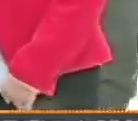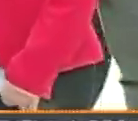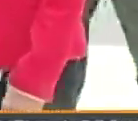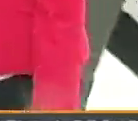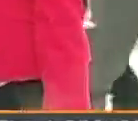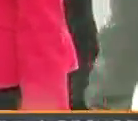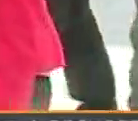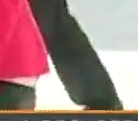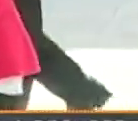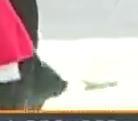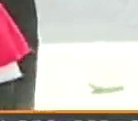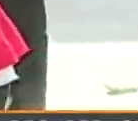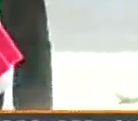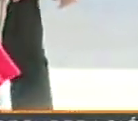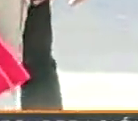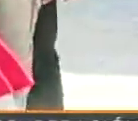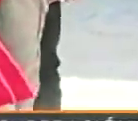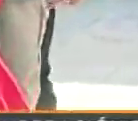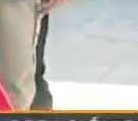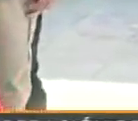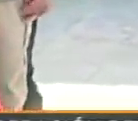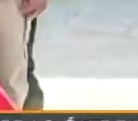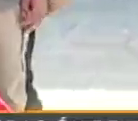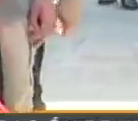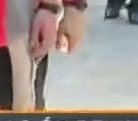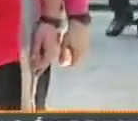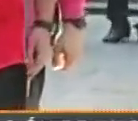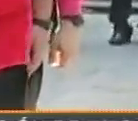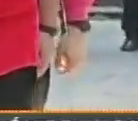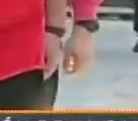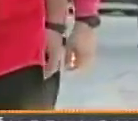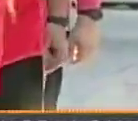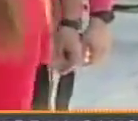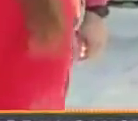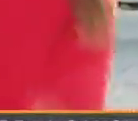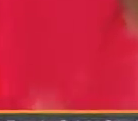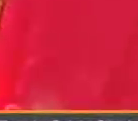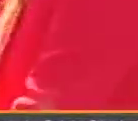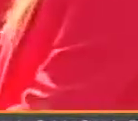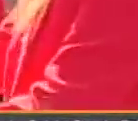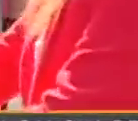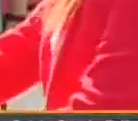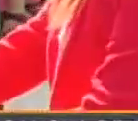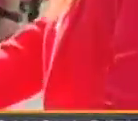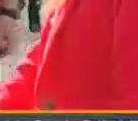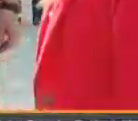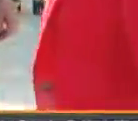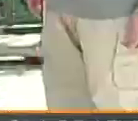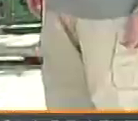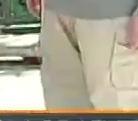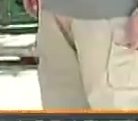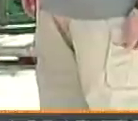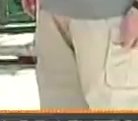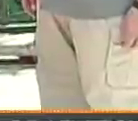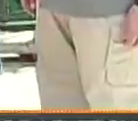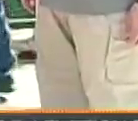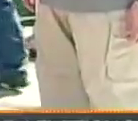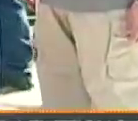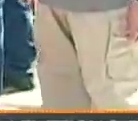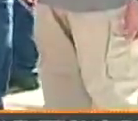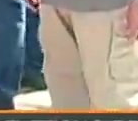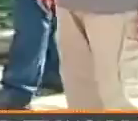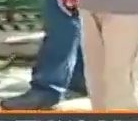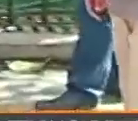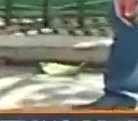Jagua Milano, María Rosa Jiménez y también Ernesto Villegas Polhat. El pueblo desde la